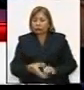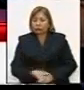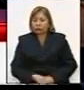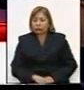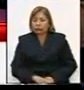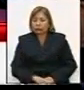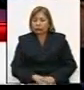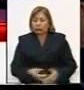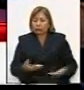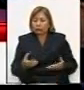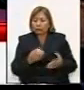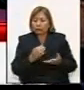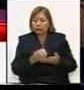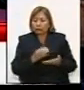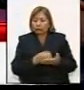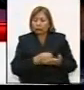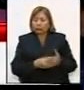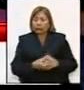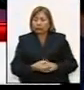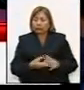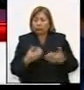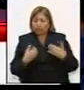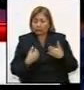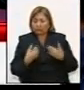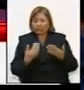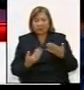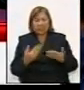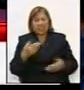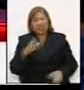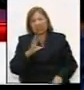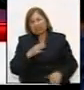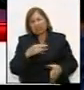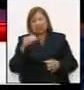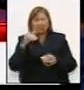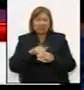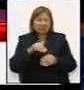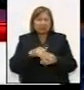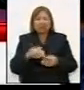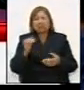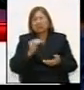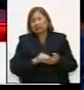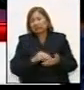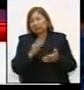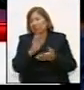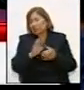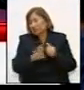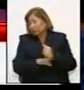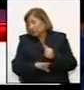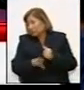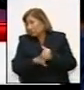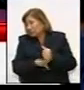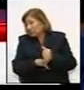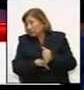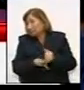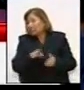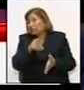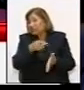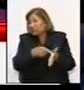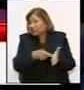ahí está la Constitución. Claro, tenía el tema de la reelección, pero básicamente fue una Constitución que ¿qué hizo?